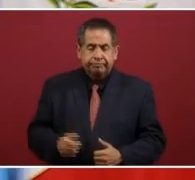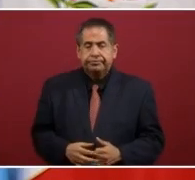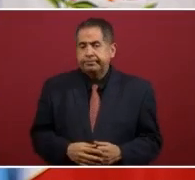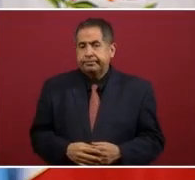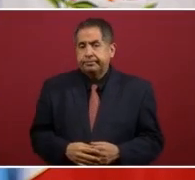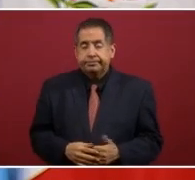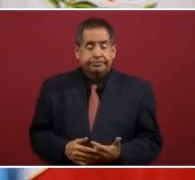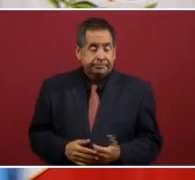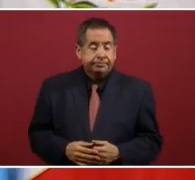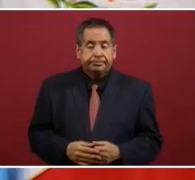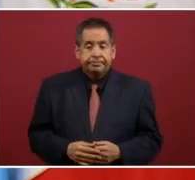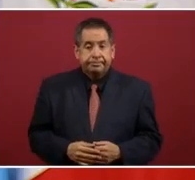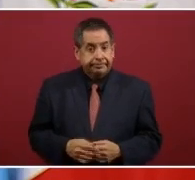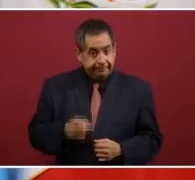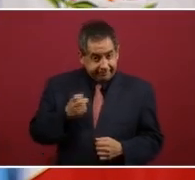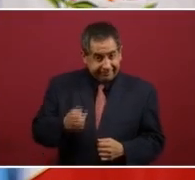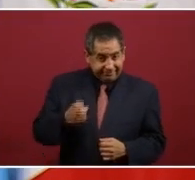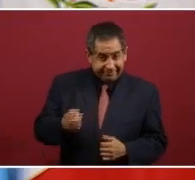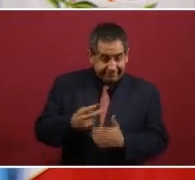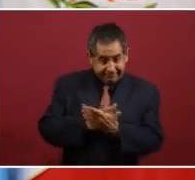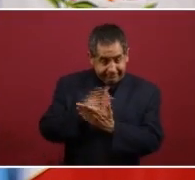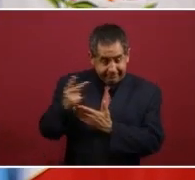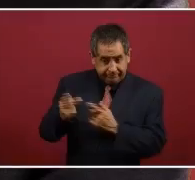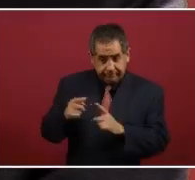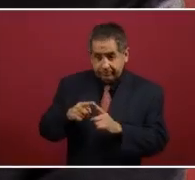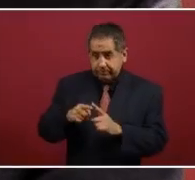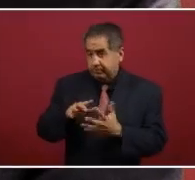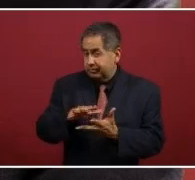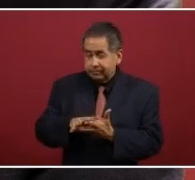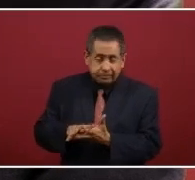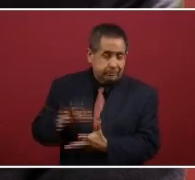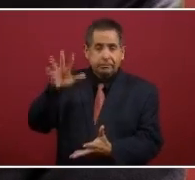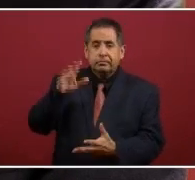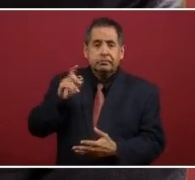En este programa, la mayoría